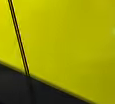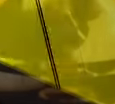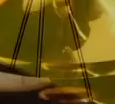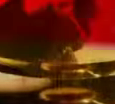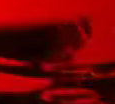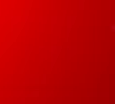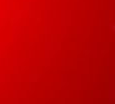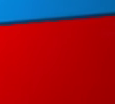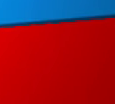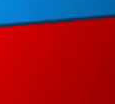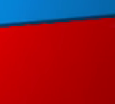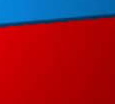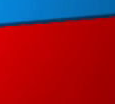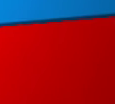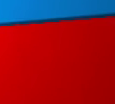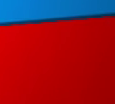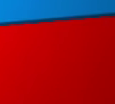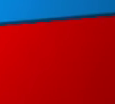días, licenciada. Adelante.